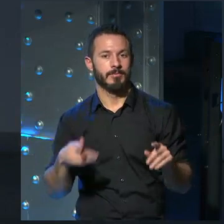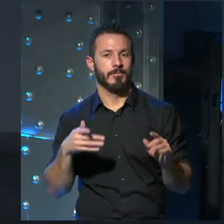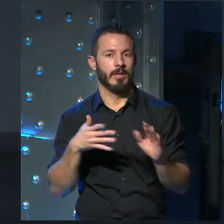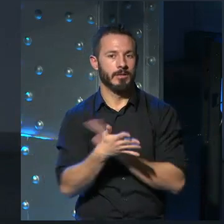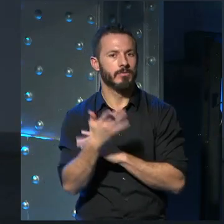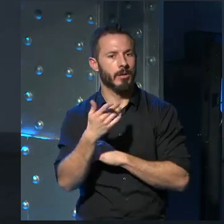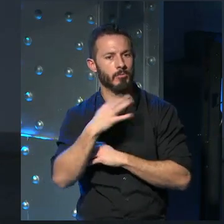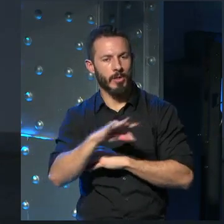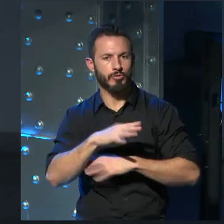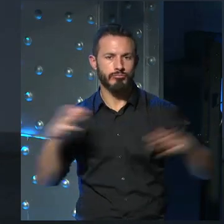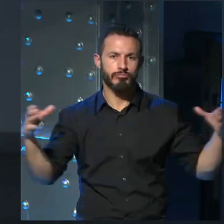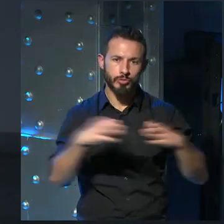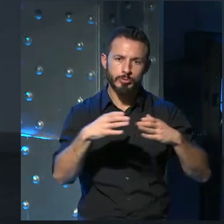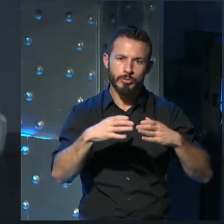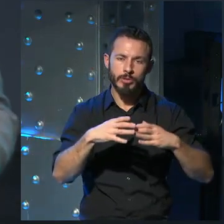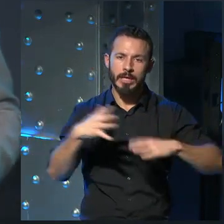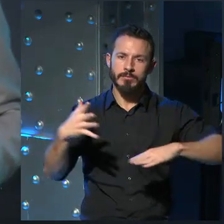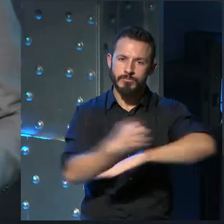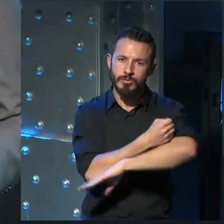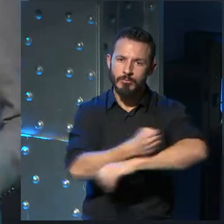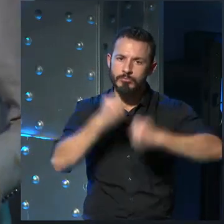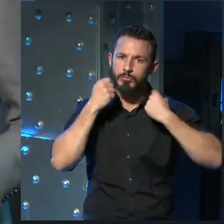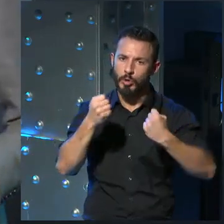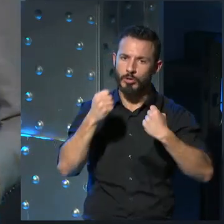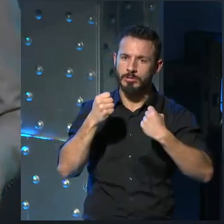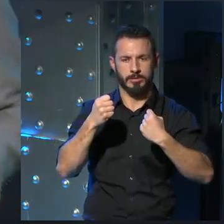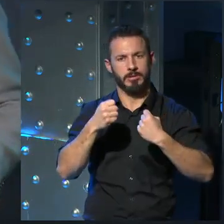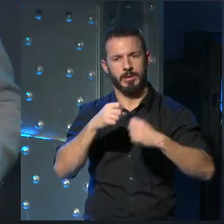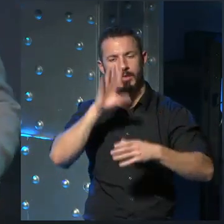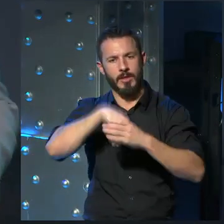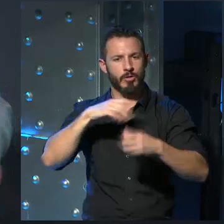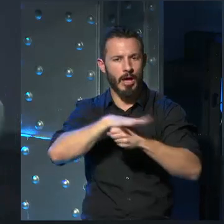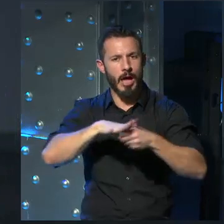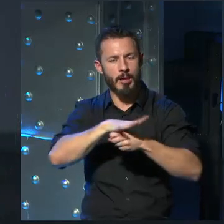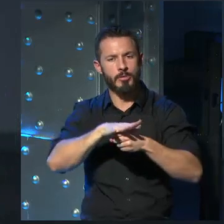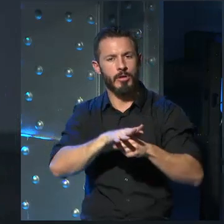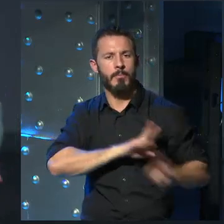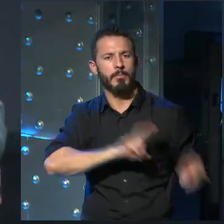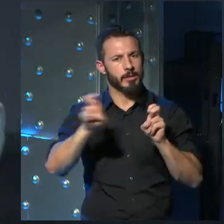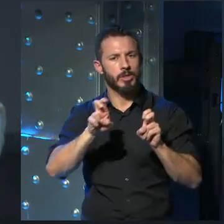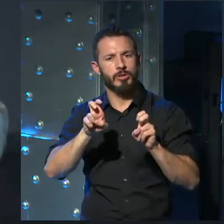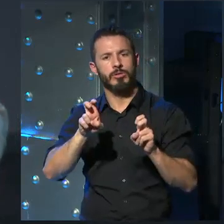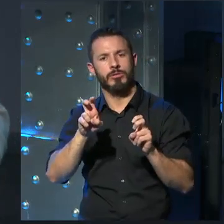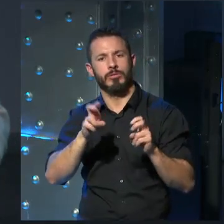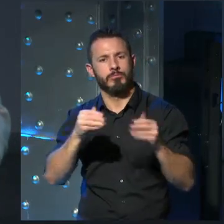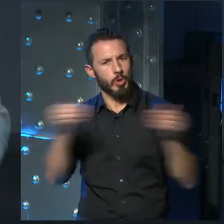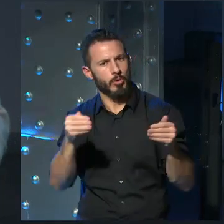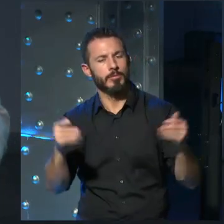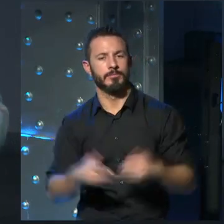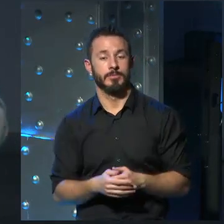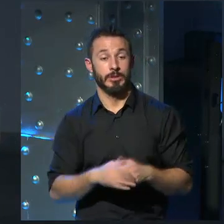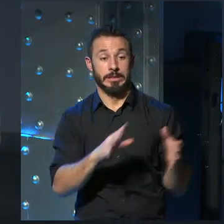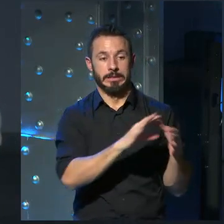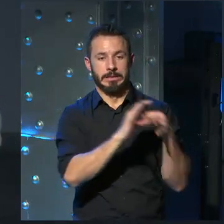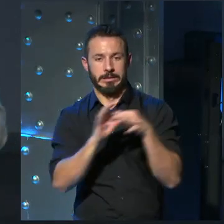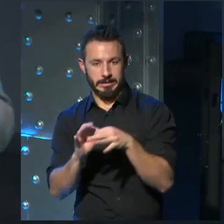ferroviario potente en el campo del emprendimiento y de la innovación. De la misma manera que, ligándolo ya directamente con el libro,